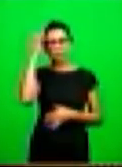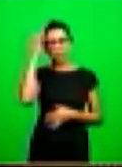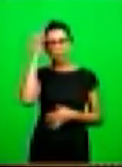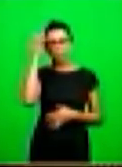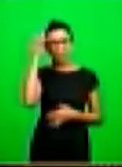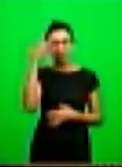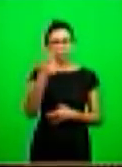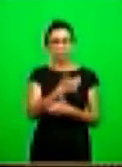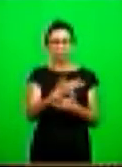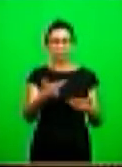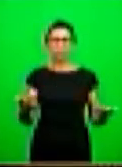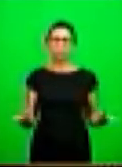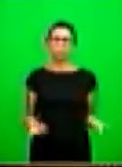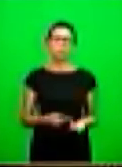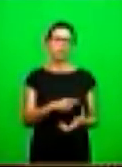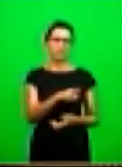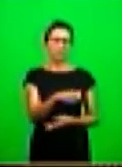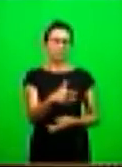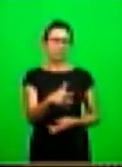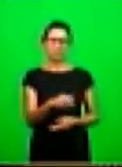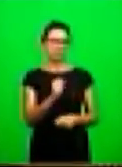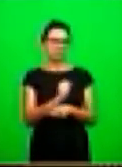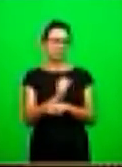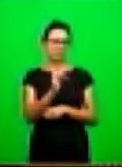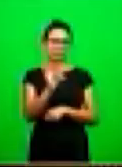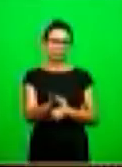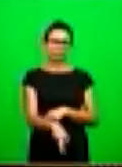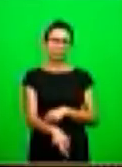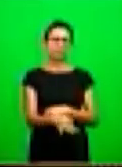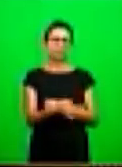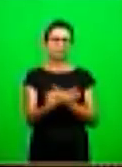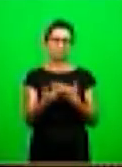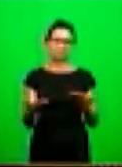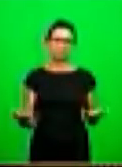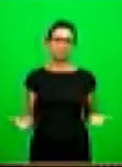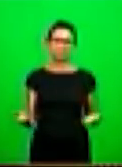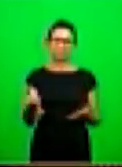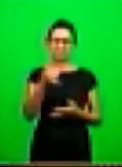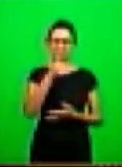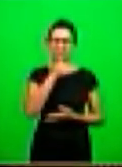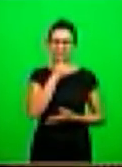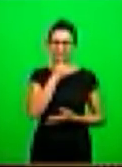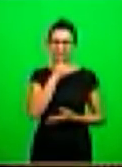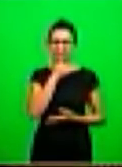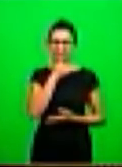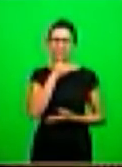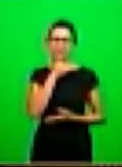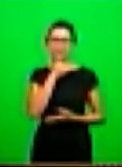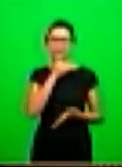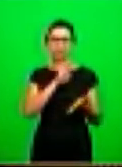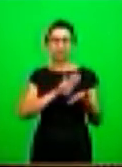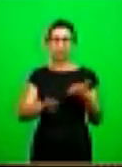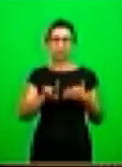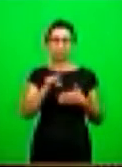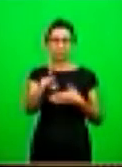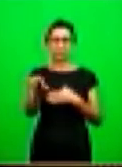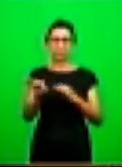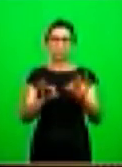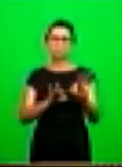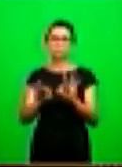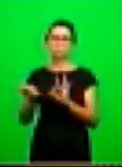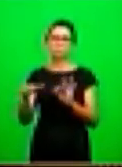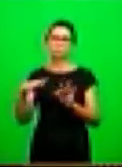voces, voces que traen desesperanza, tristeza, aflicción, que desvían al hombre del proyecto. Pero en este